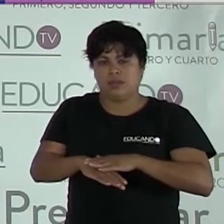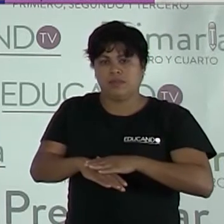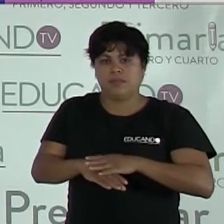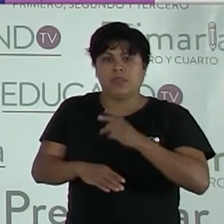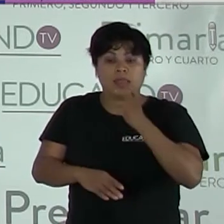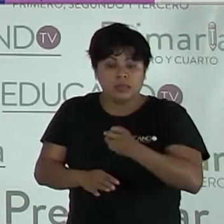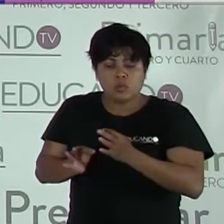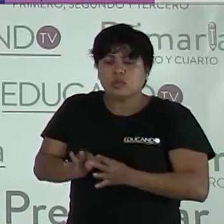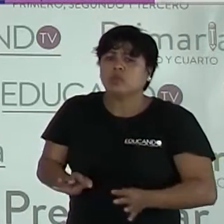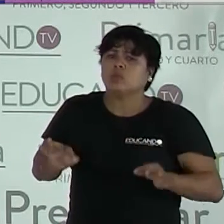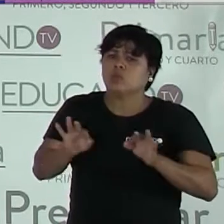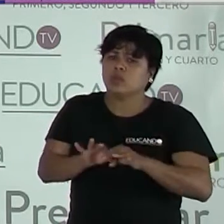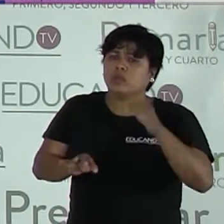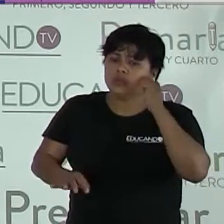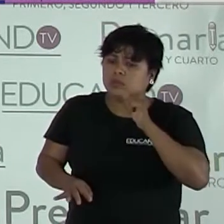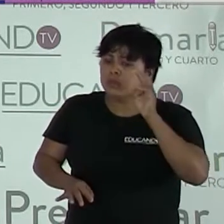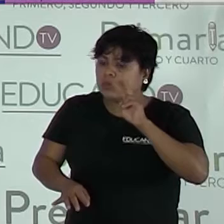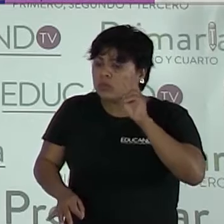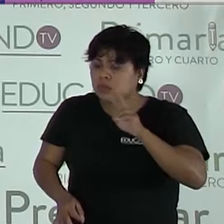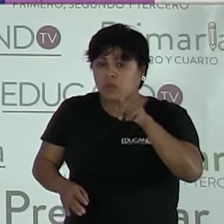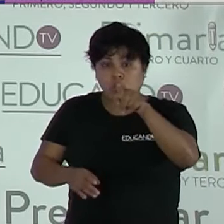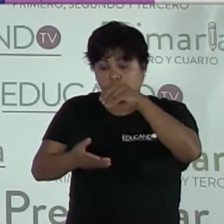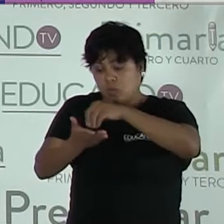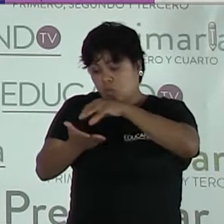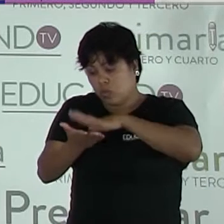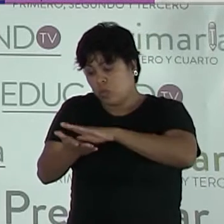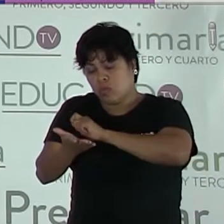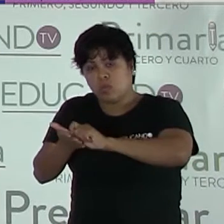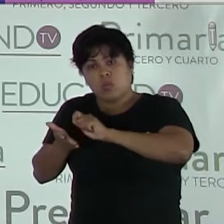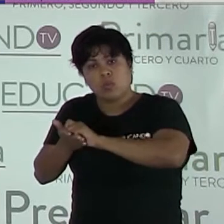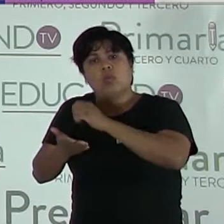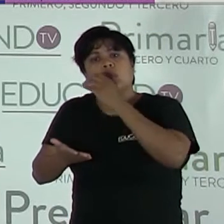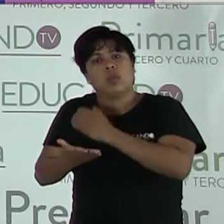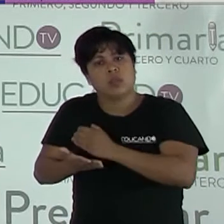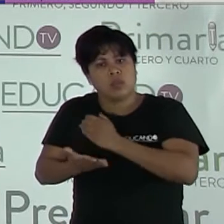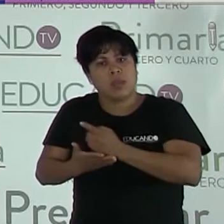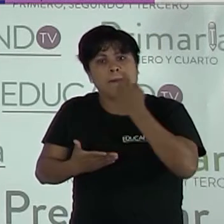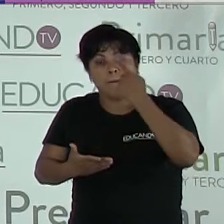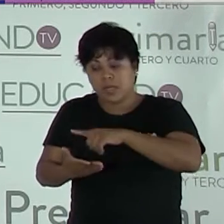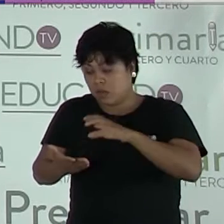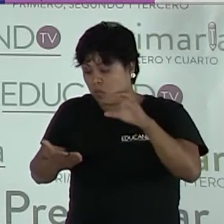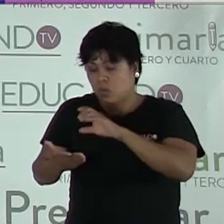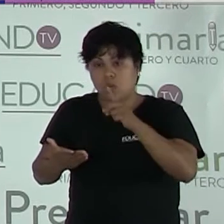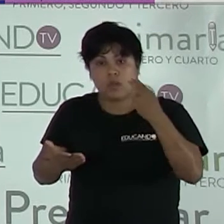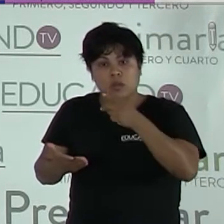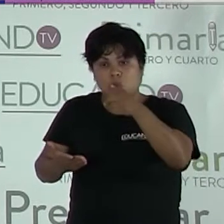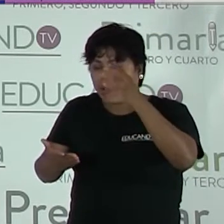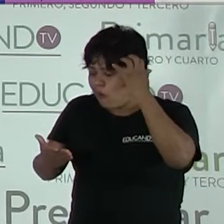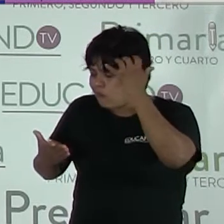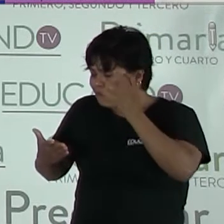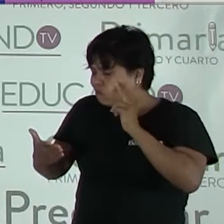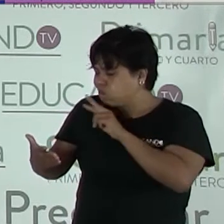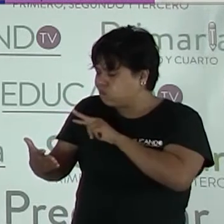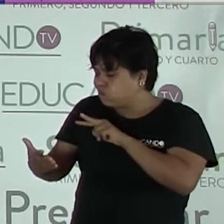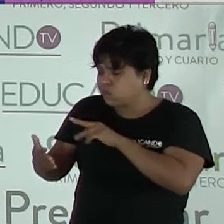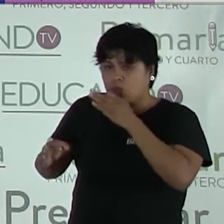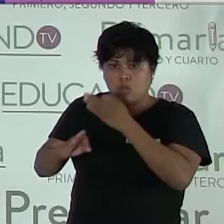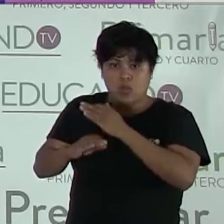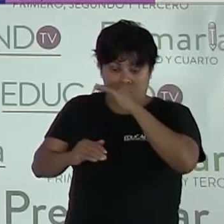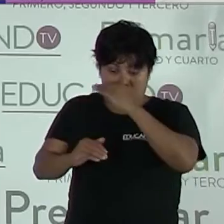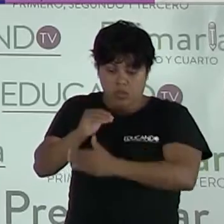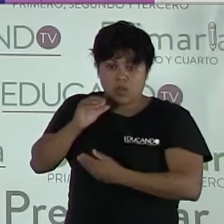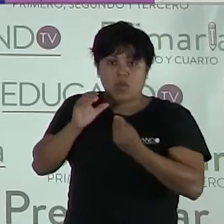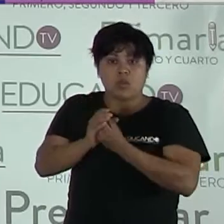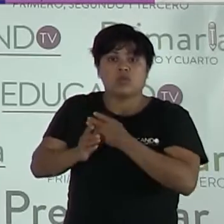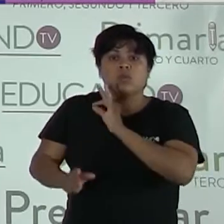es importante que las vayas anotando en tu libreta para que hagas tú el análisis al final de la sesión y esto